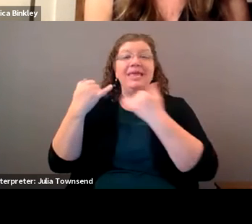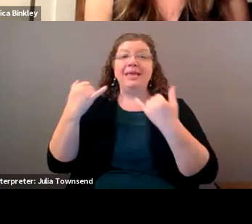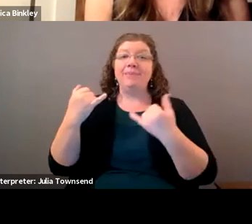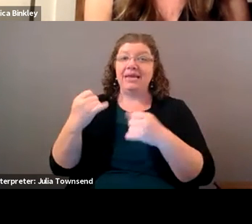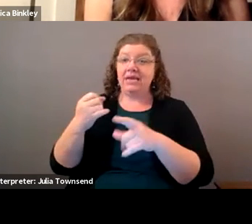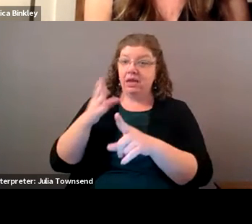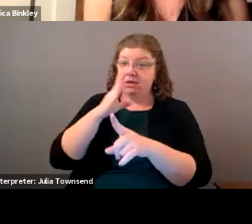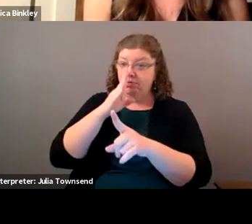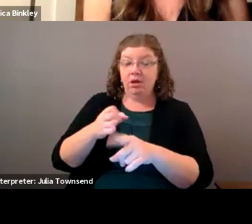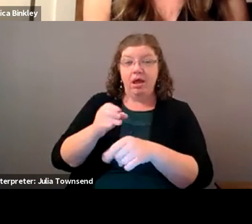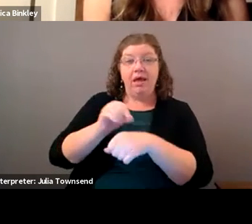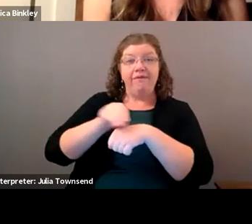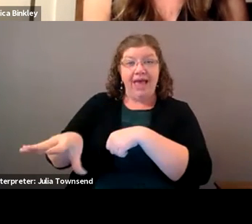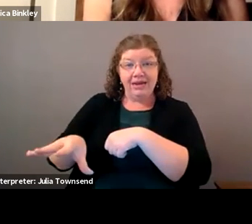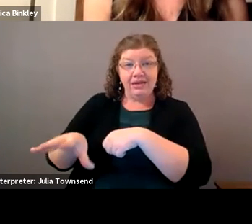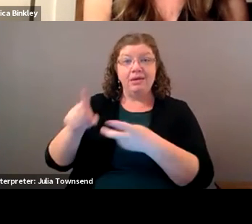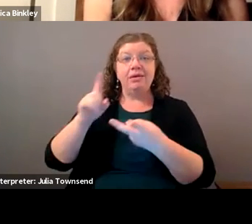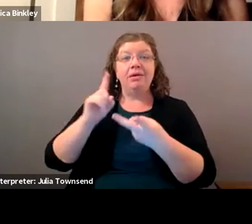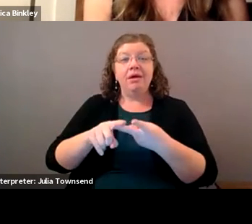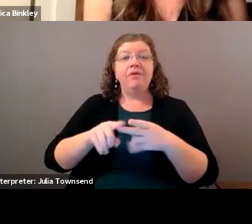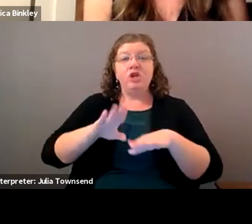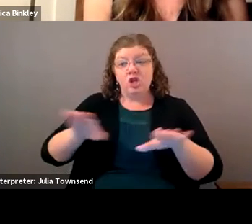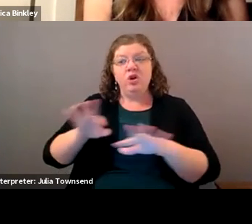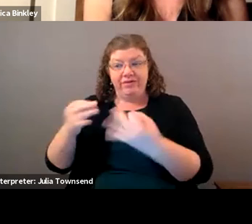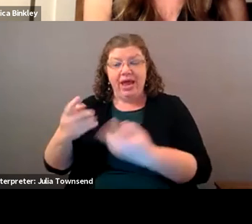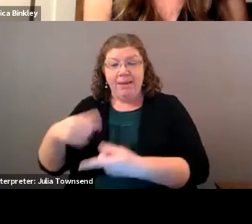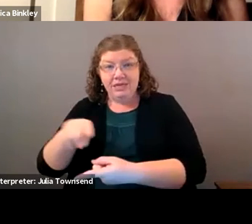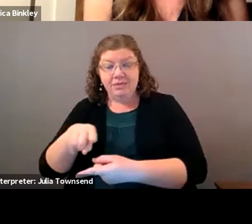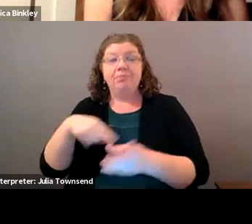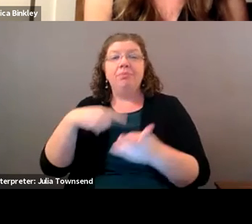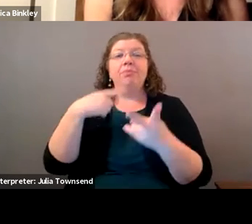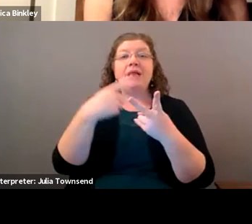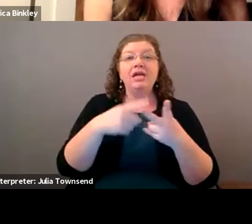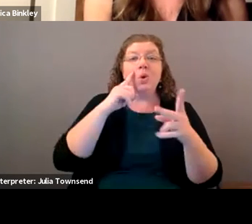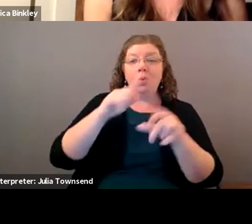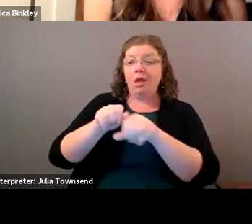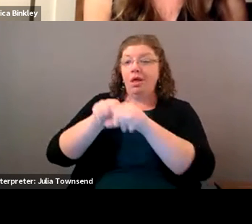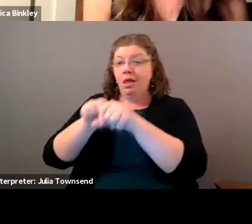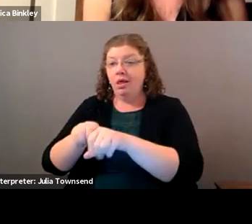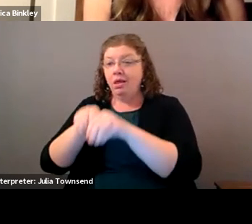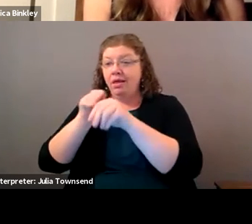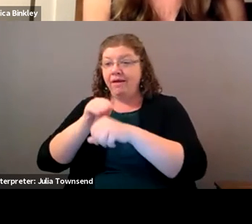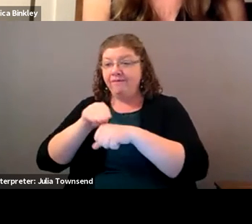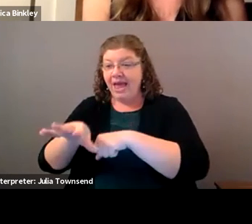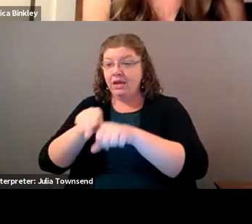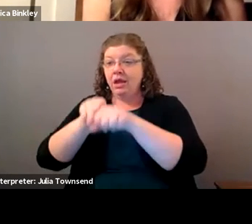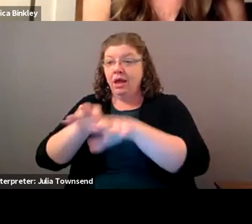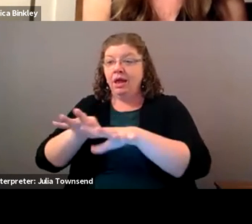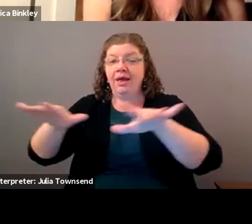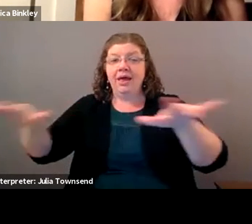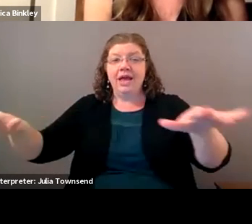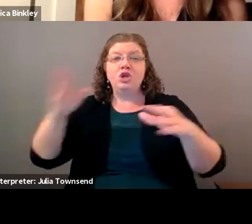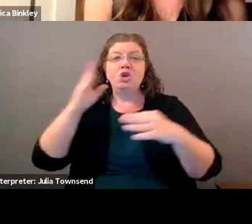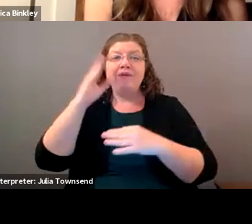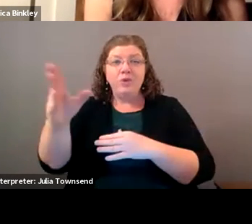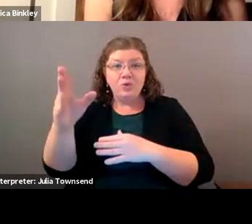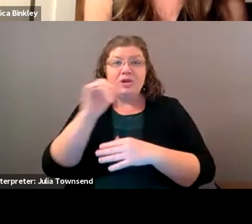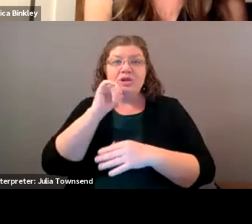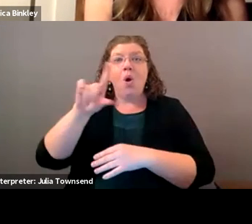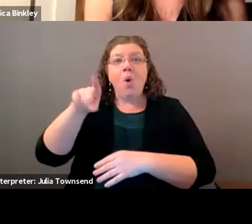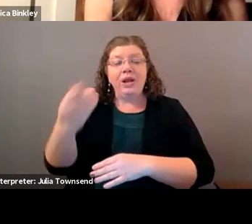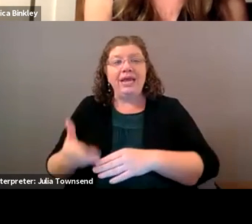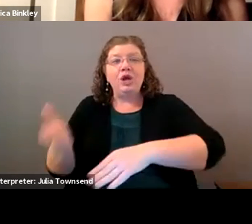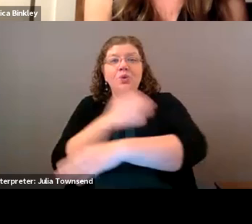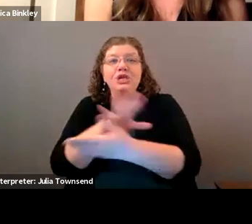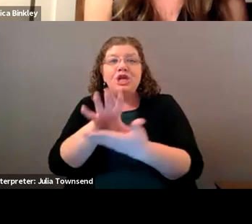para los niños y las familias, pero también va a tener consecuencias para el futuro, no